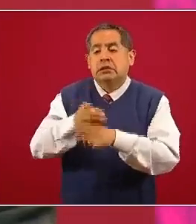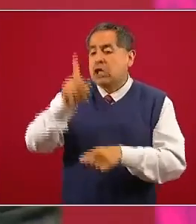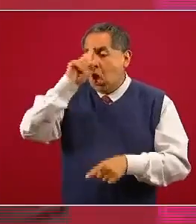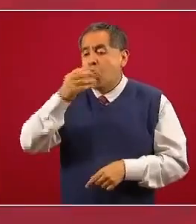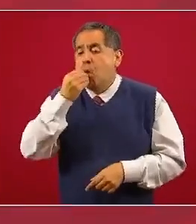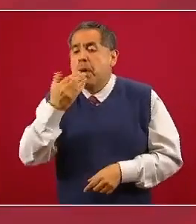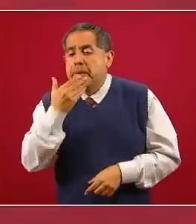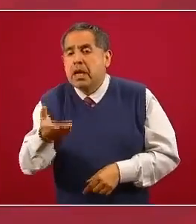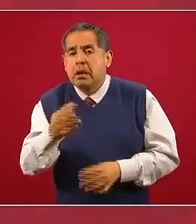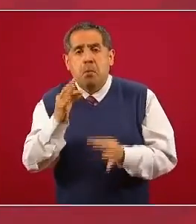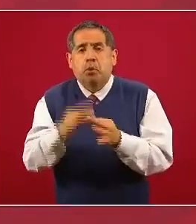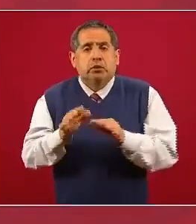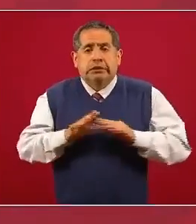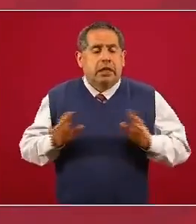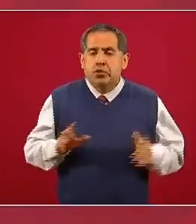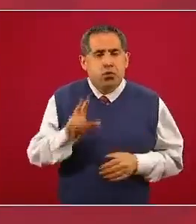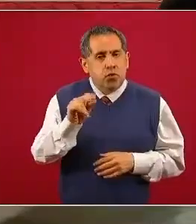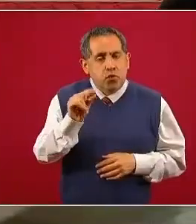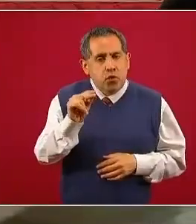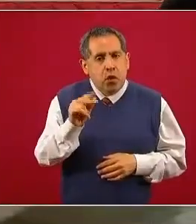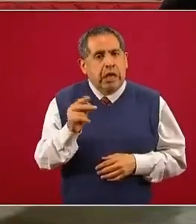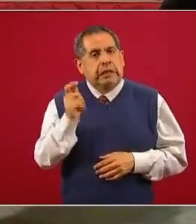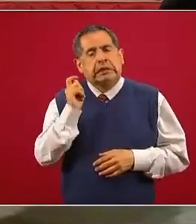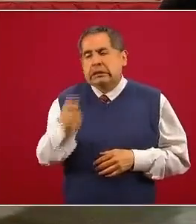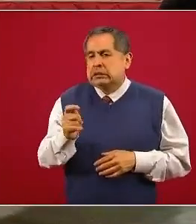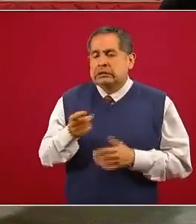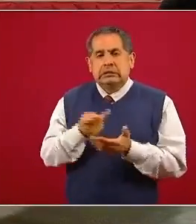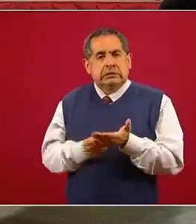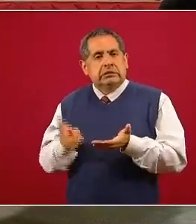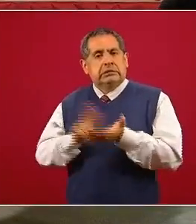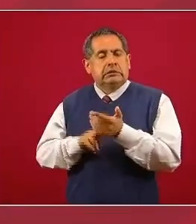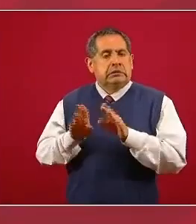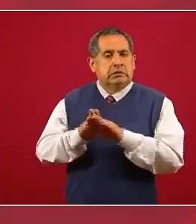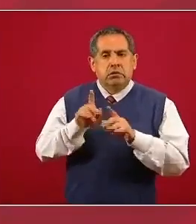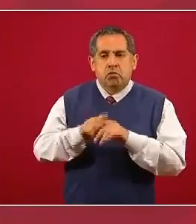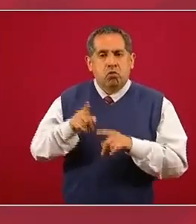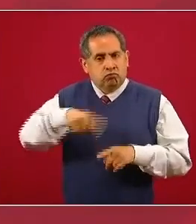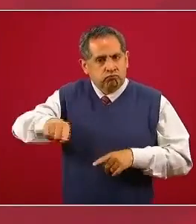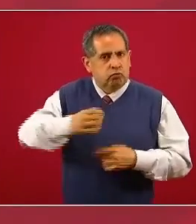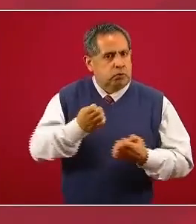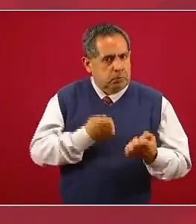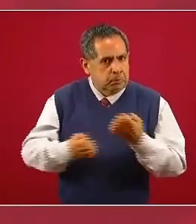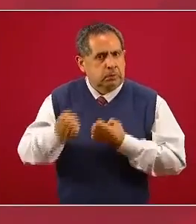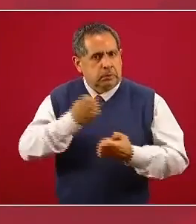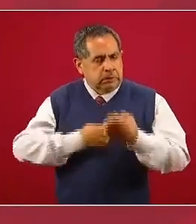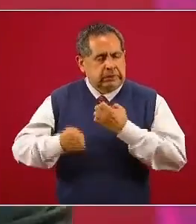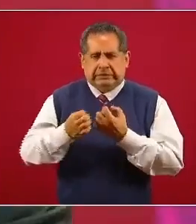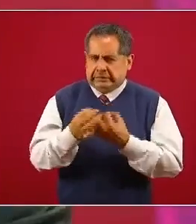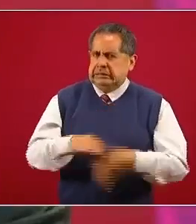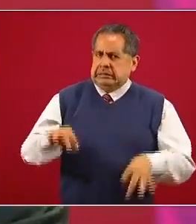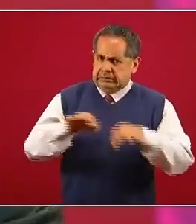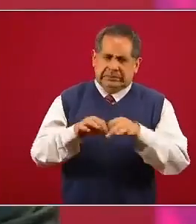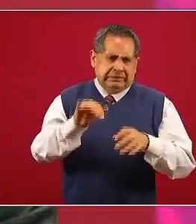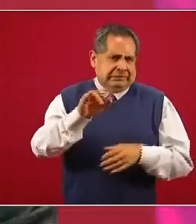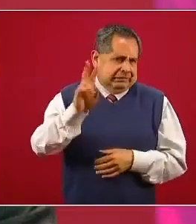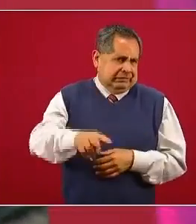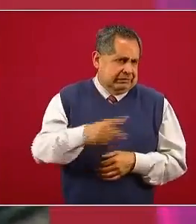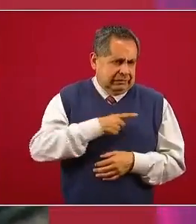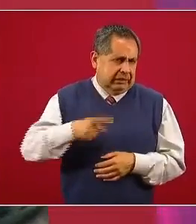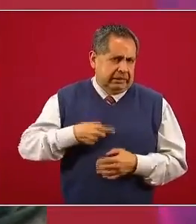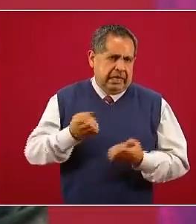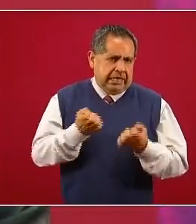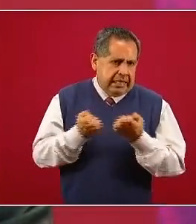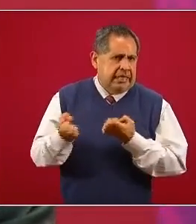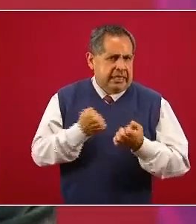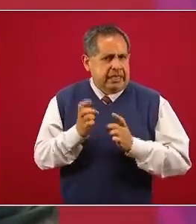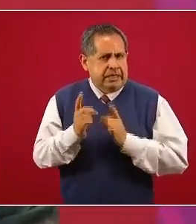en un componente en donde se enfatice exclusivamente la actividad física. La actividad física es muy importante, no hay duda y